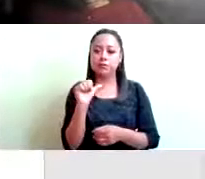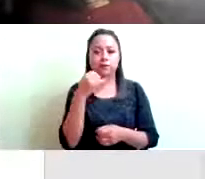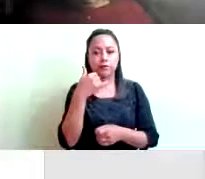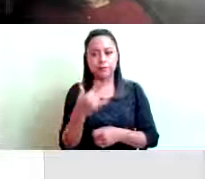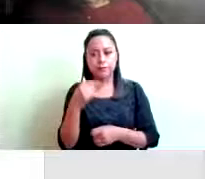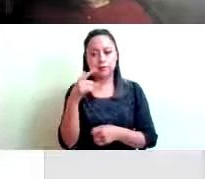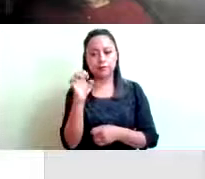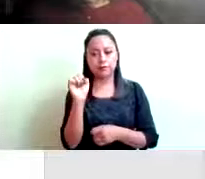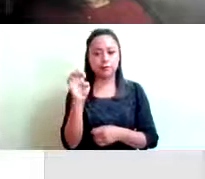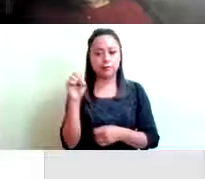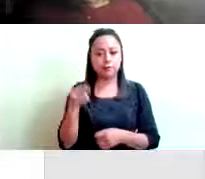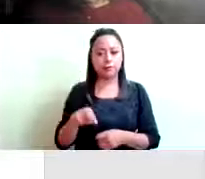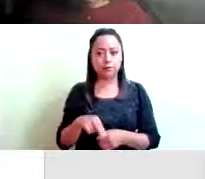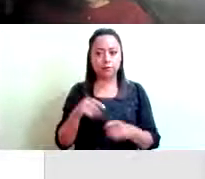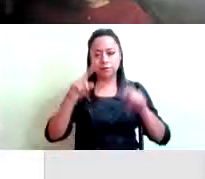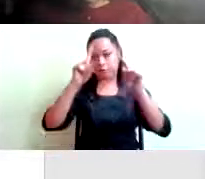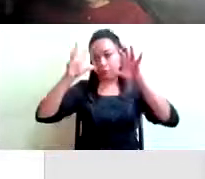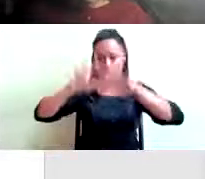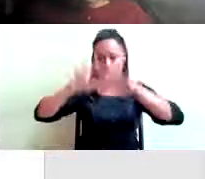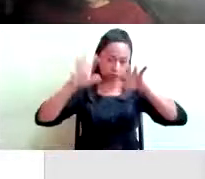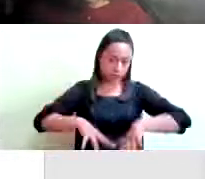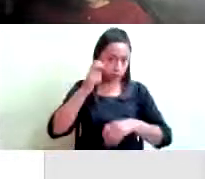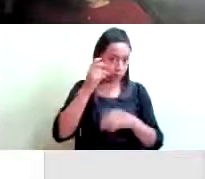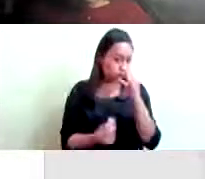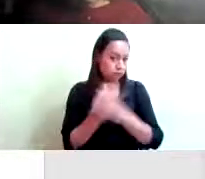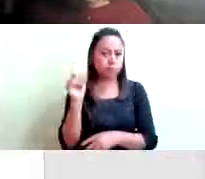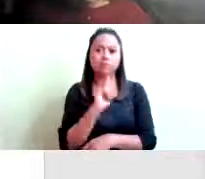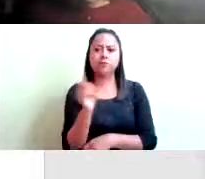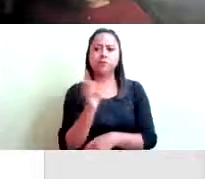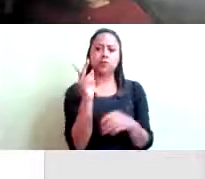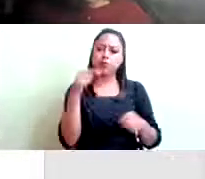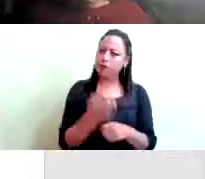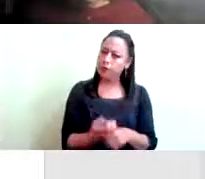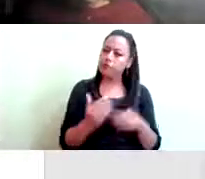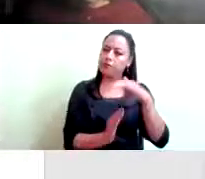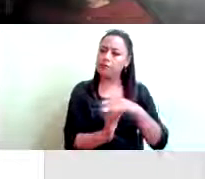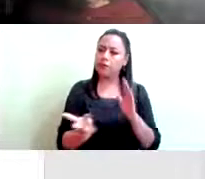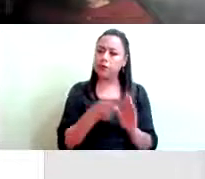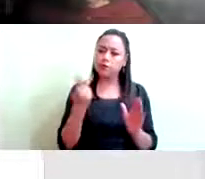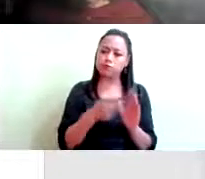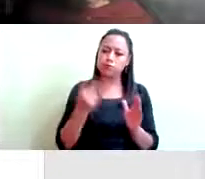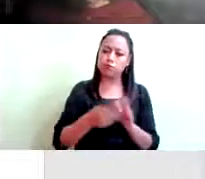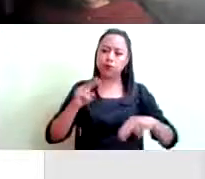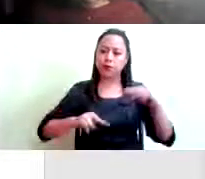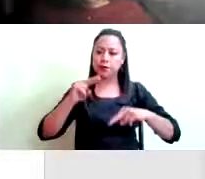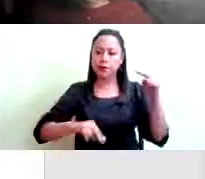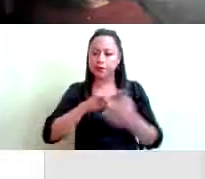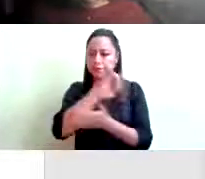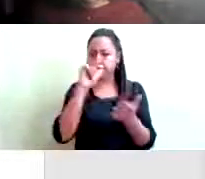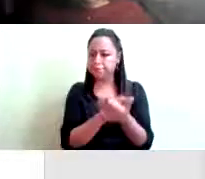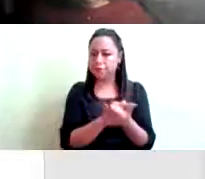es algo que no es nuevo, es algo que ya se ha puesto en la mesa en reiteradas ocasiones, incluso a nivel legal tenemos ya